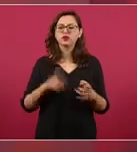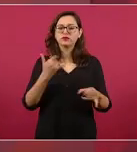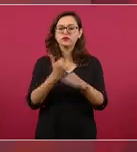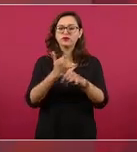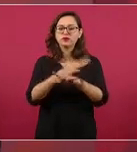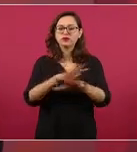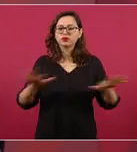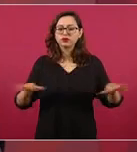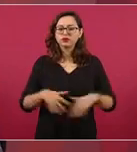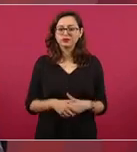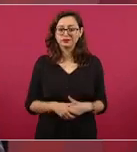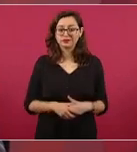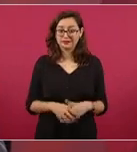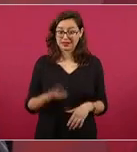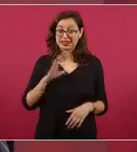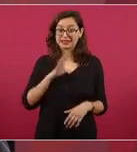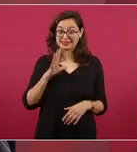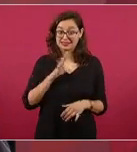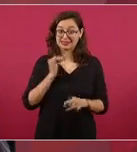Ahí están.